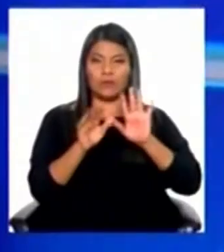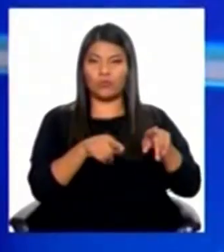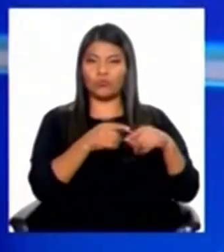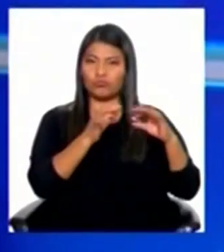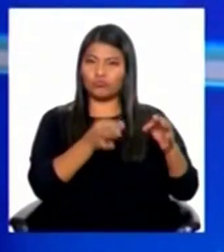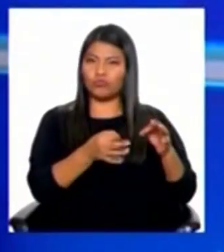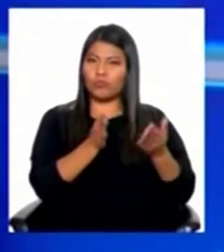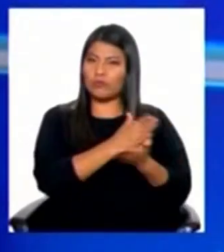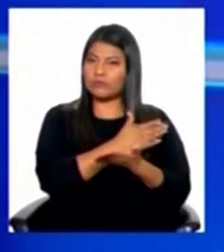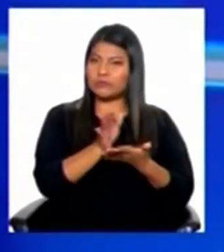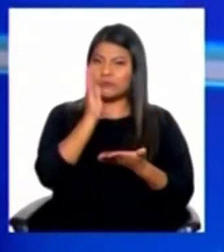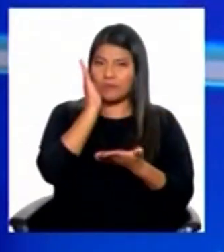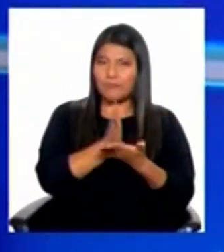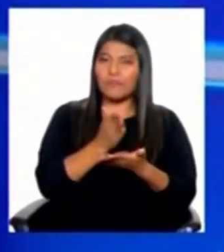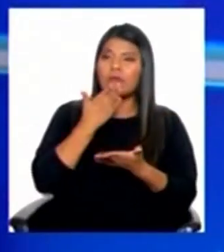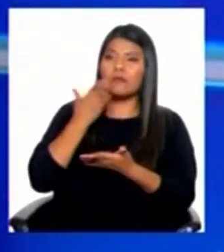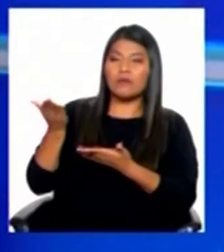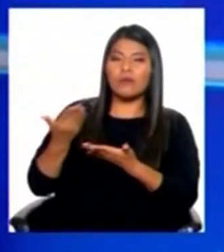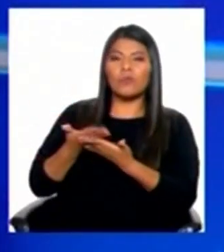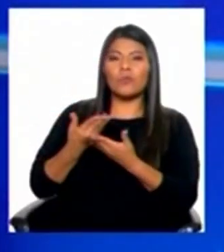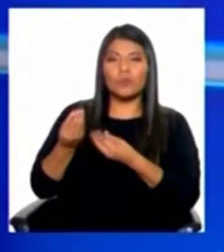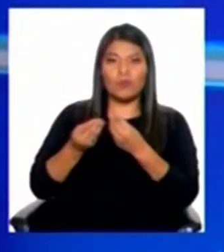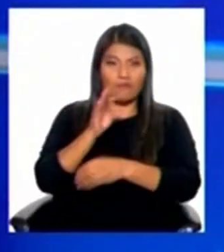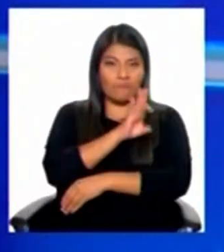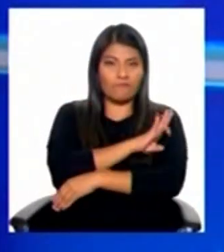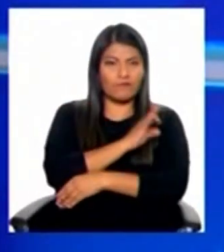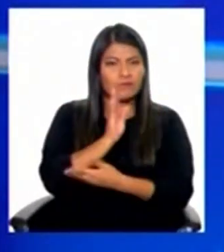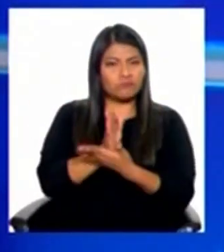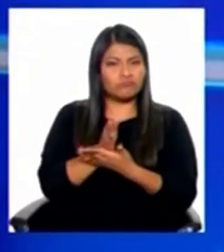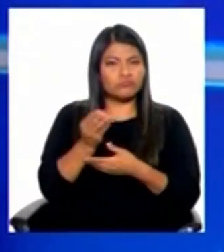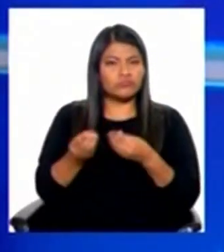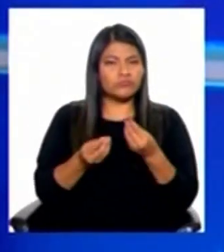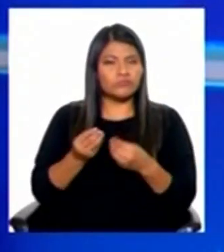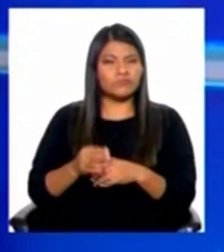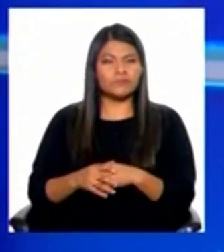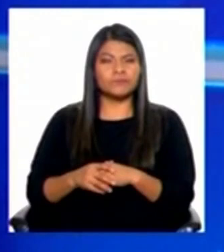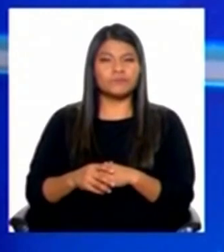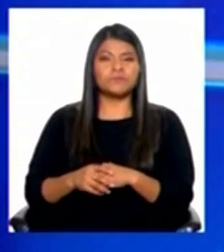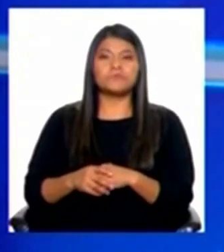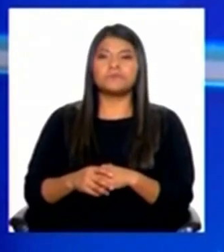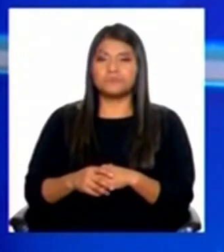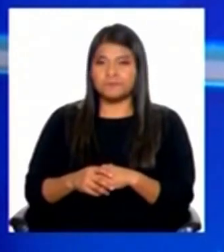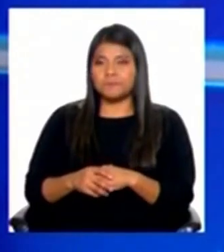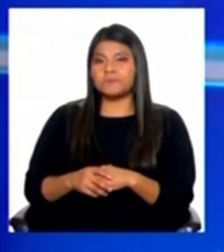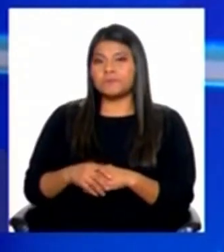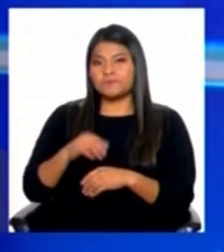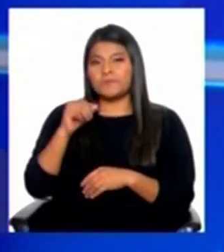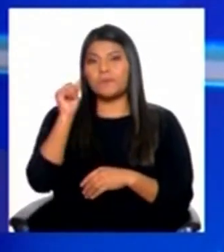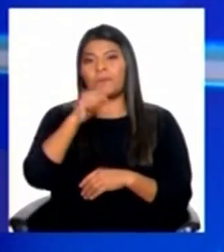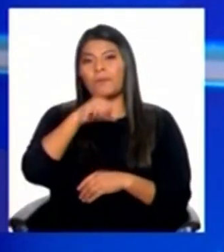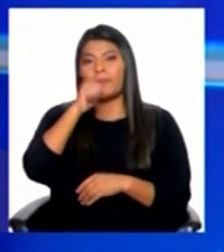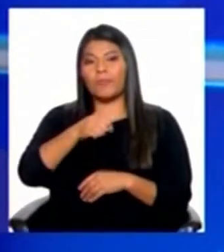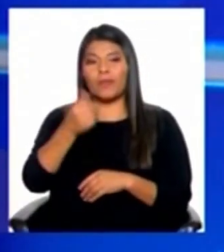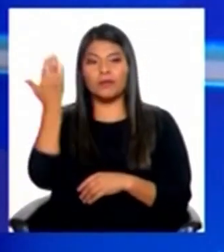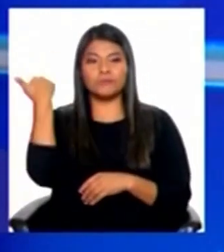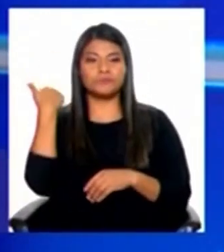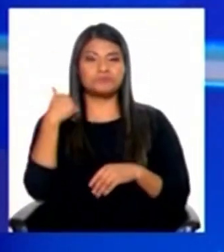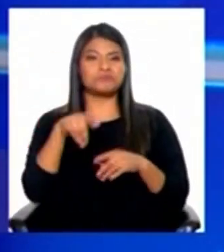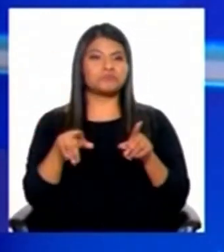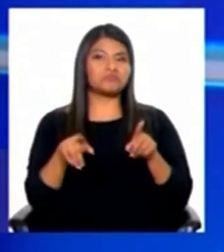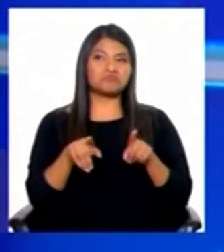es, de eso en realidad es de lo que se trata, Maite, ¿no? De que ante las evidencias de que estén actuando de manera encarnizada